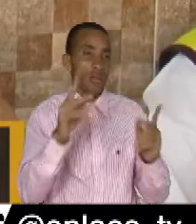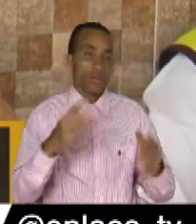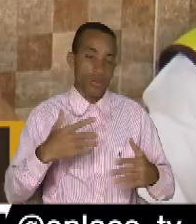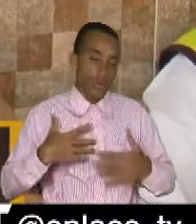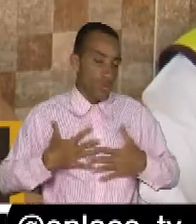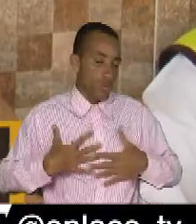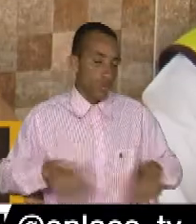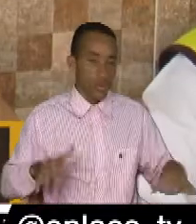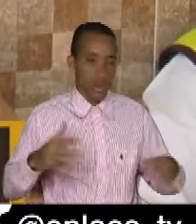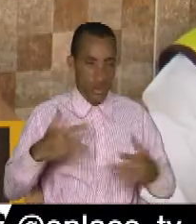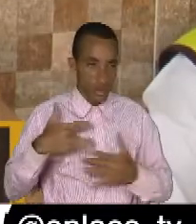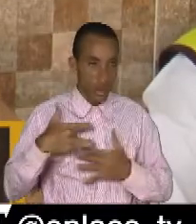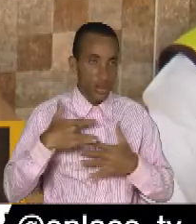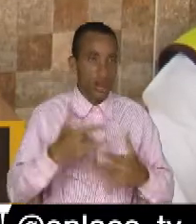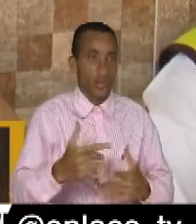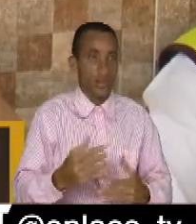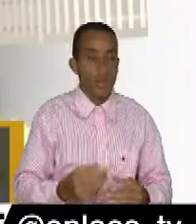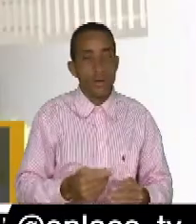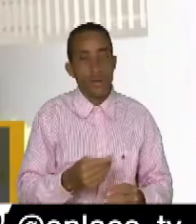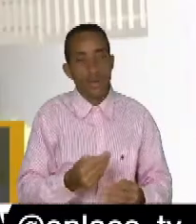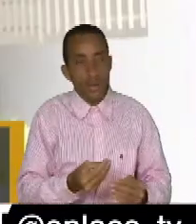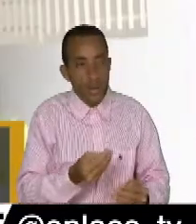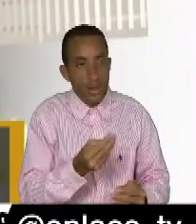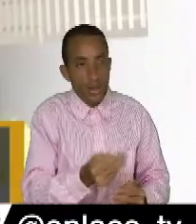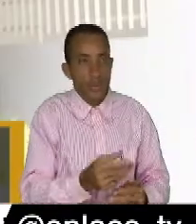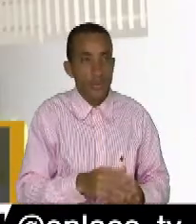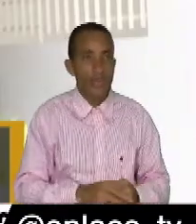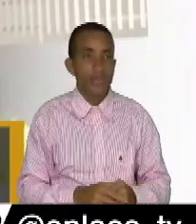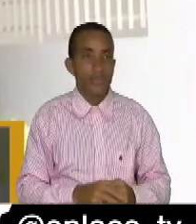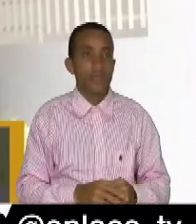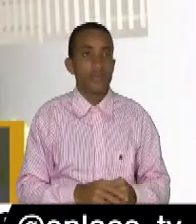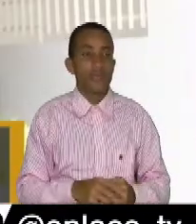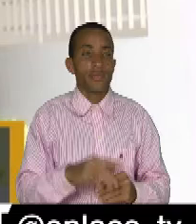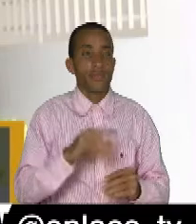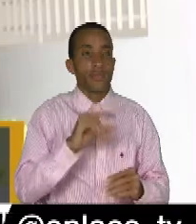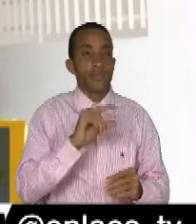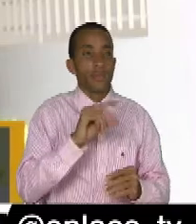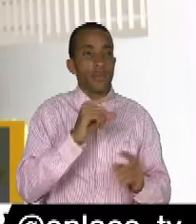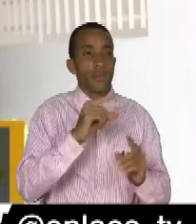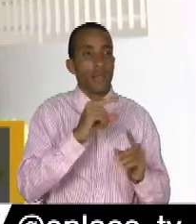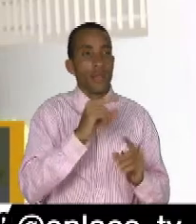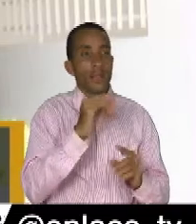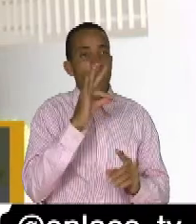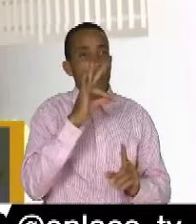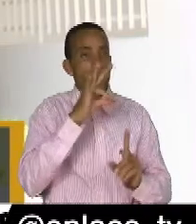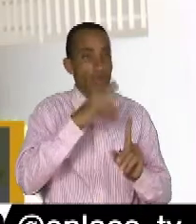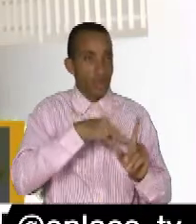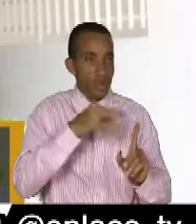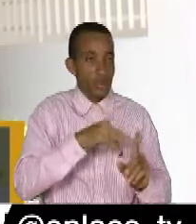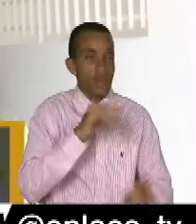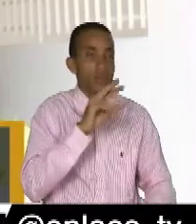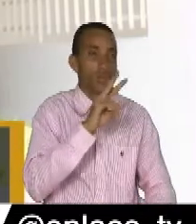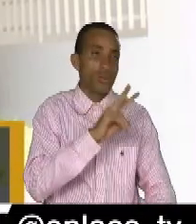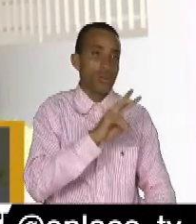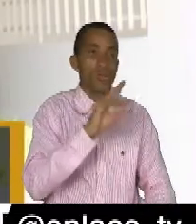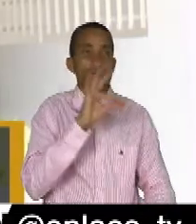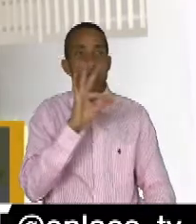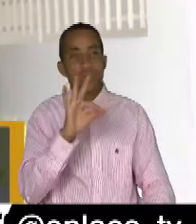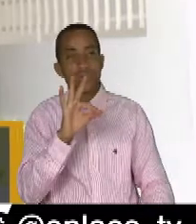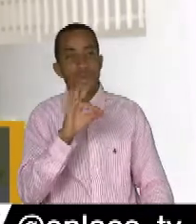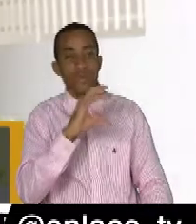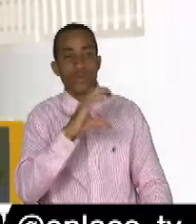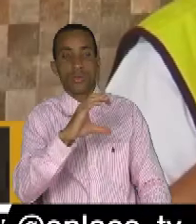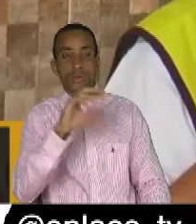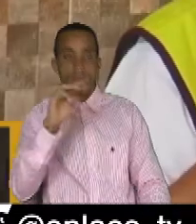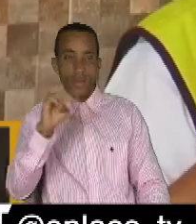se pueda acercar a brindarnos alguna ayuda. Adrúbal crece de 1 a 2 centímetros cada 3 meses, situación que le genera no llevar una vida normal.